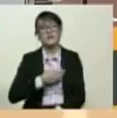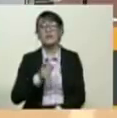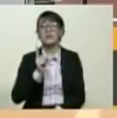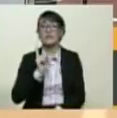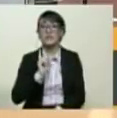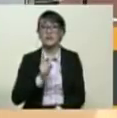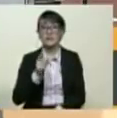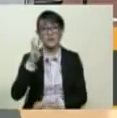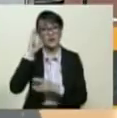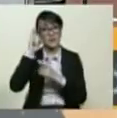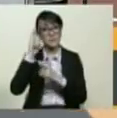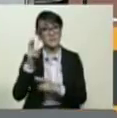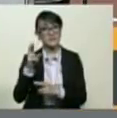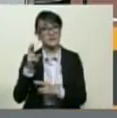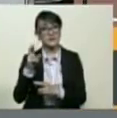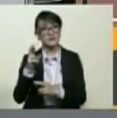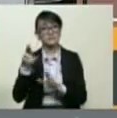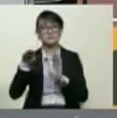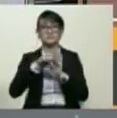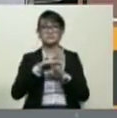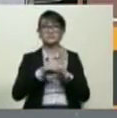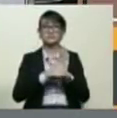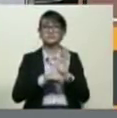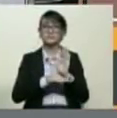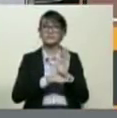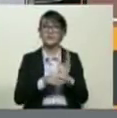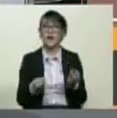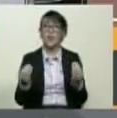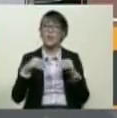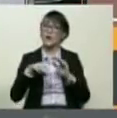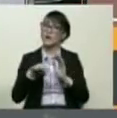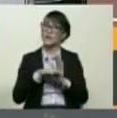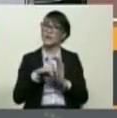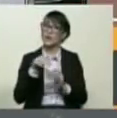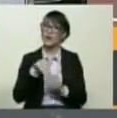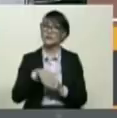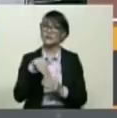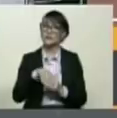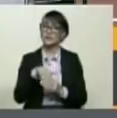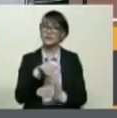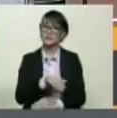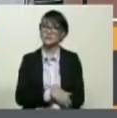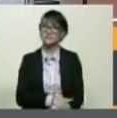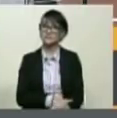debe respetarse los términos establecidos en el acuerdo de garantías electorales.